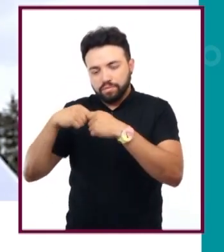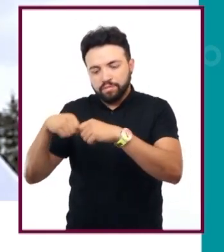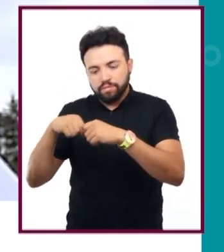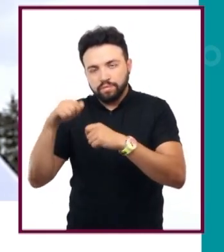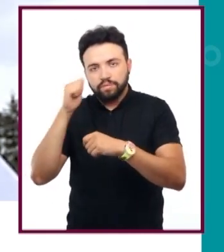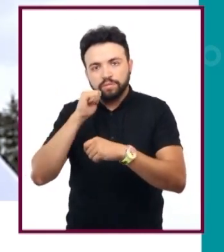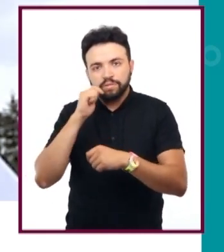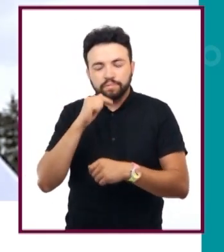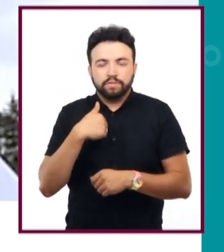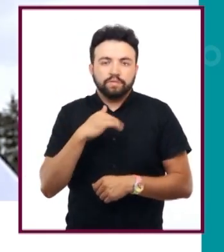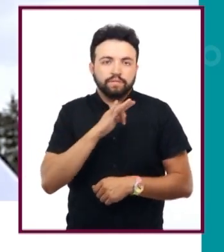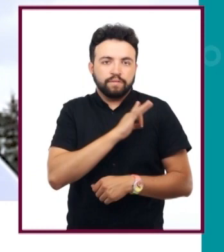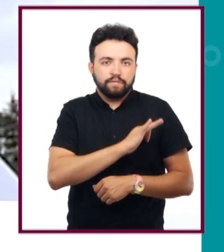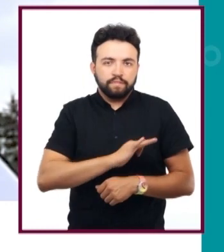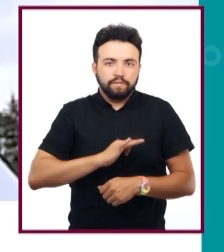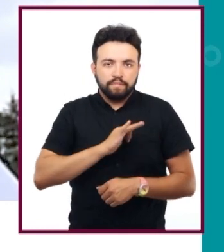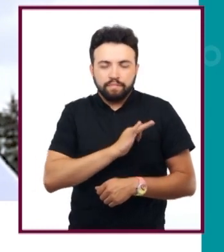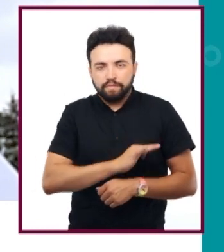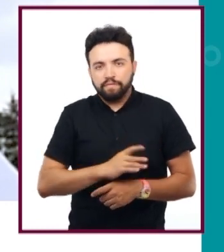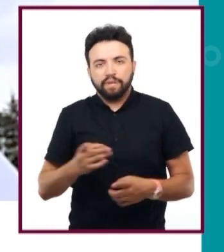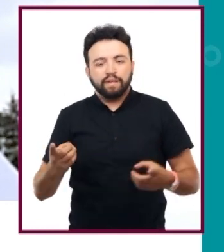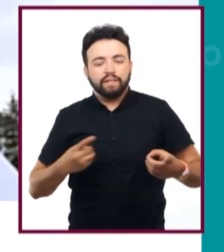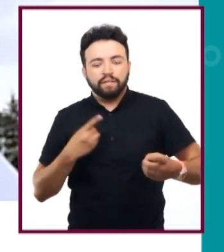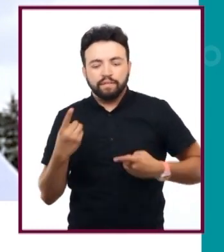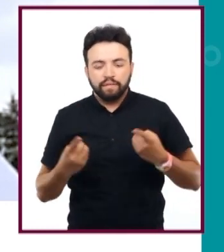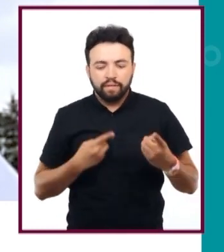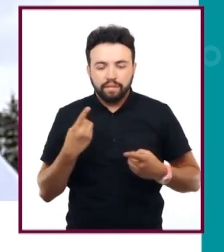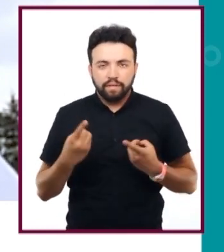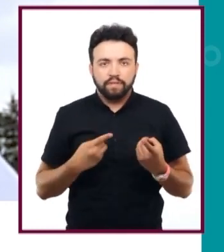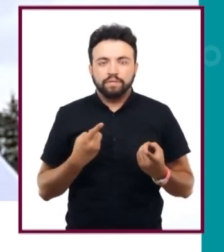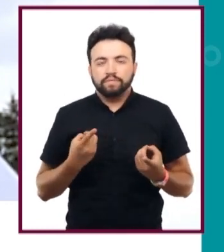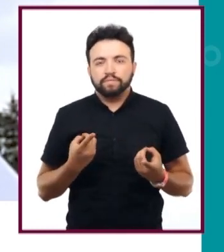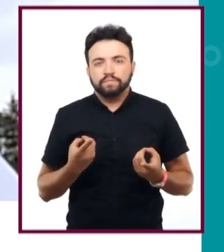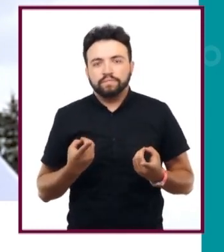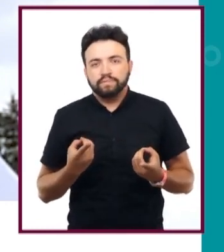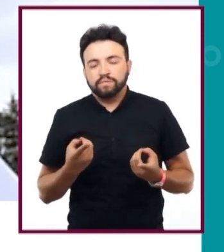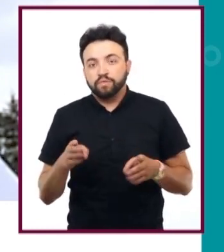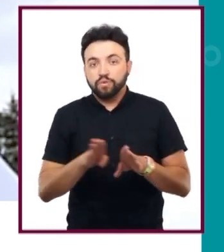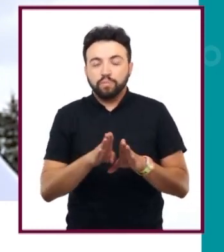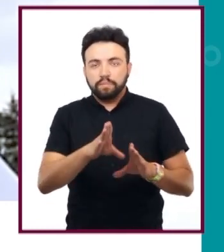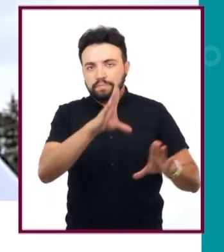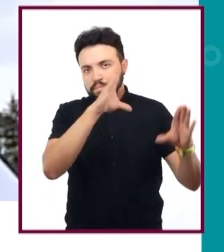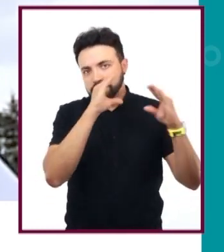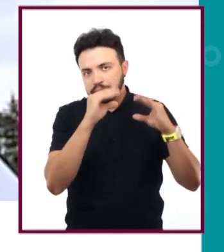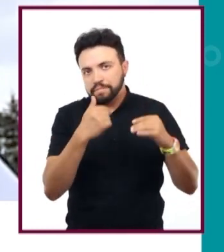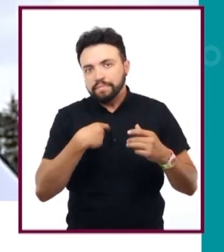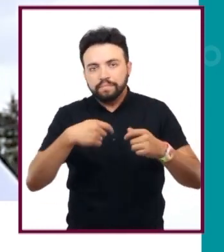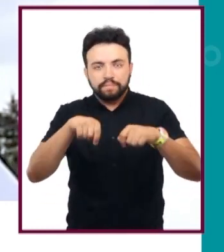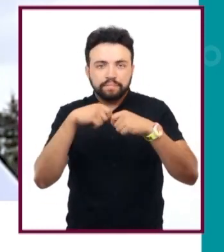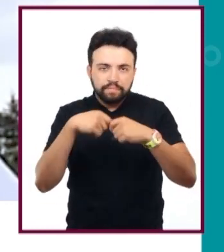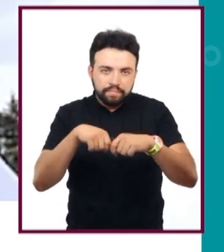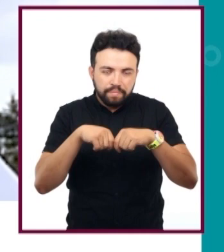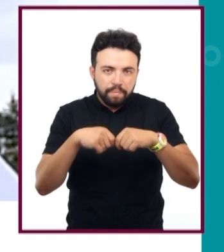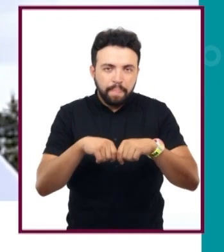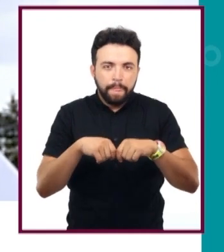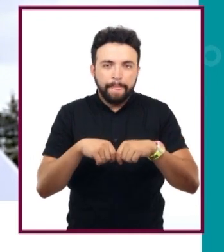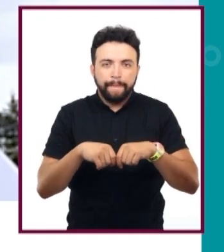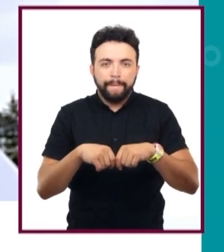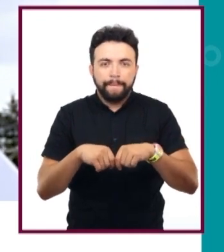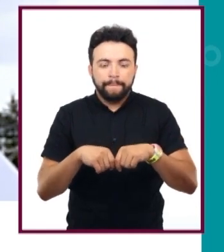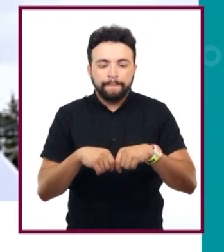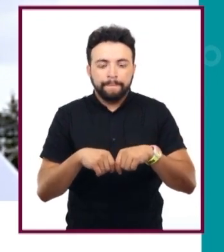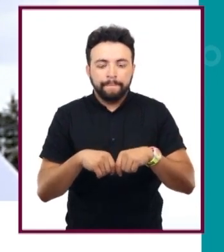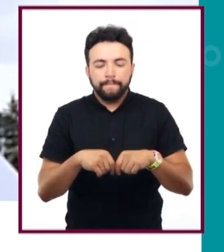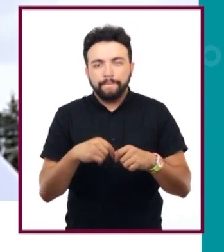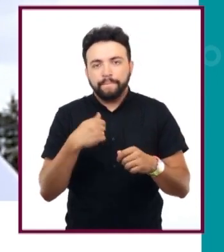mis pensamientos, como yo soy tejedora, siempre estoy feliz, así, disfrutando,